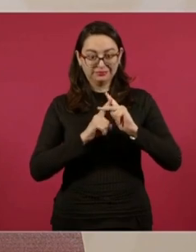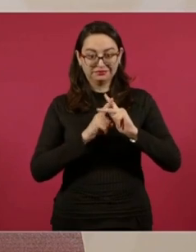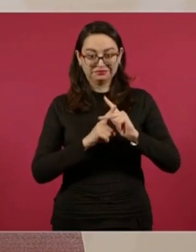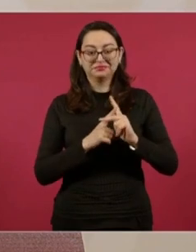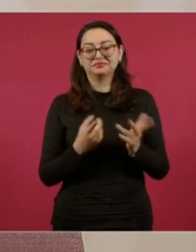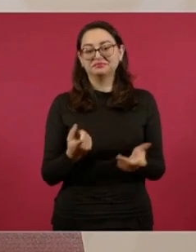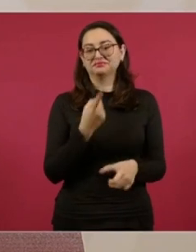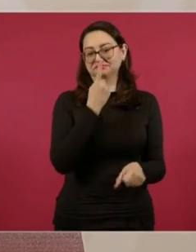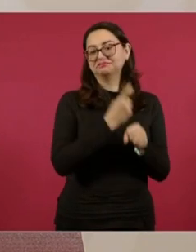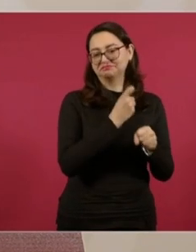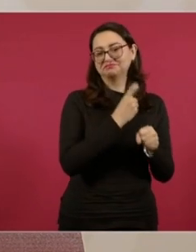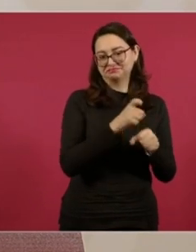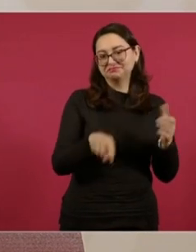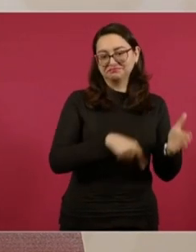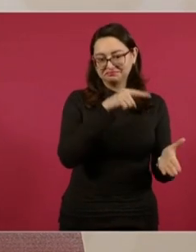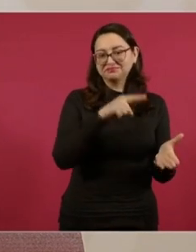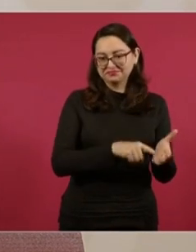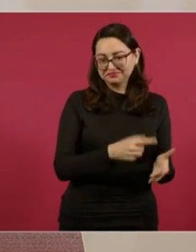sí tenemos el primer lugar.